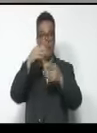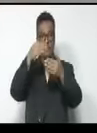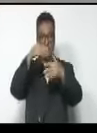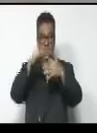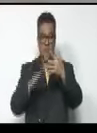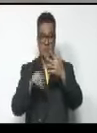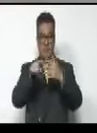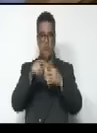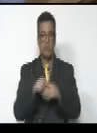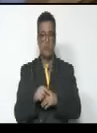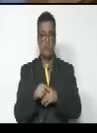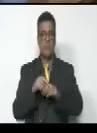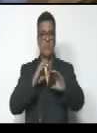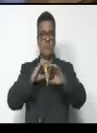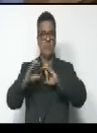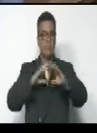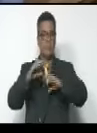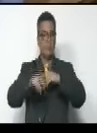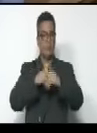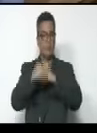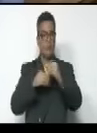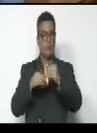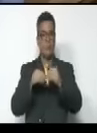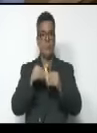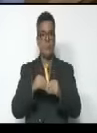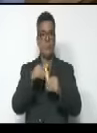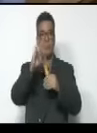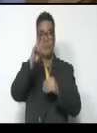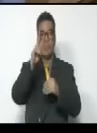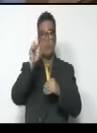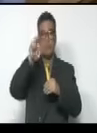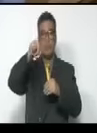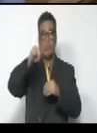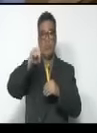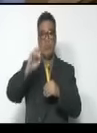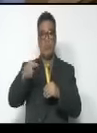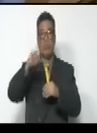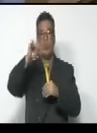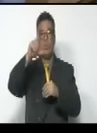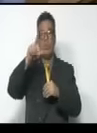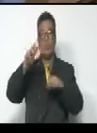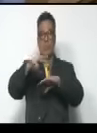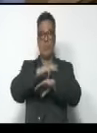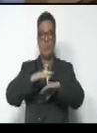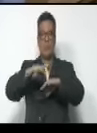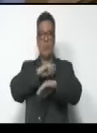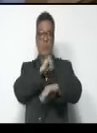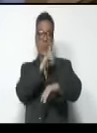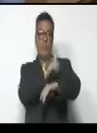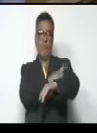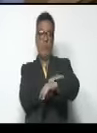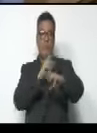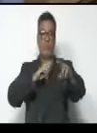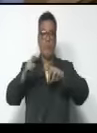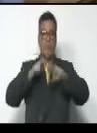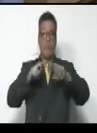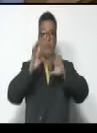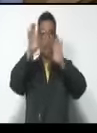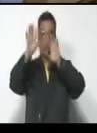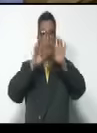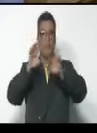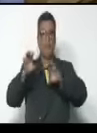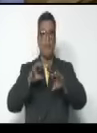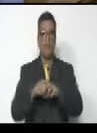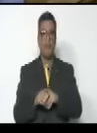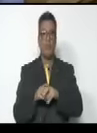cuenta. Comunicaciones suscritas por el ciudadano Iván Eduardo Gil Pinto, ministro del Poder Popular para Relaciones